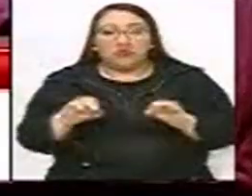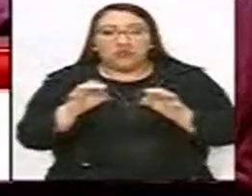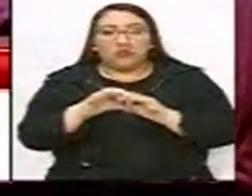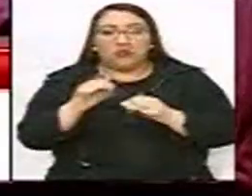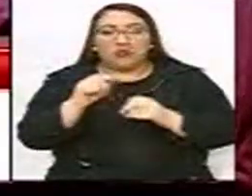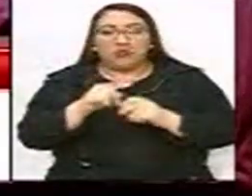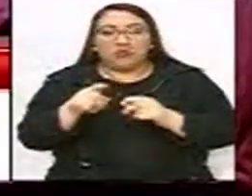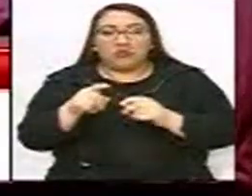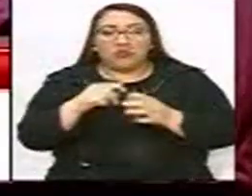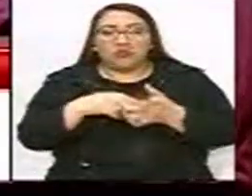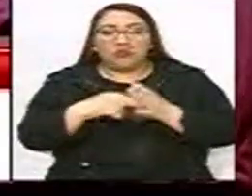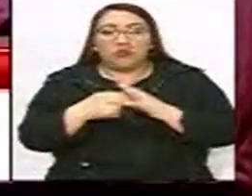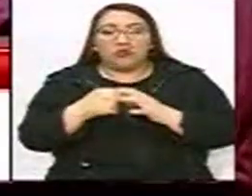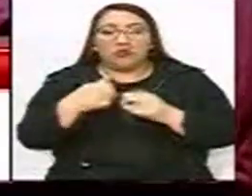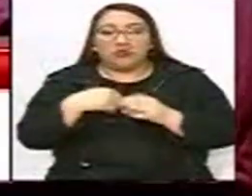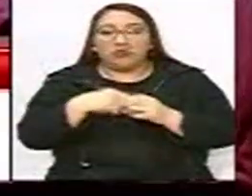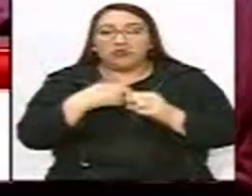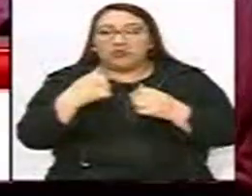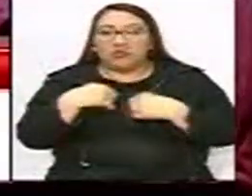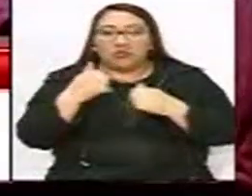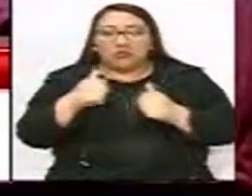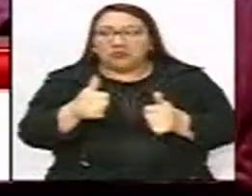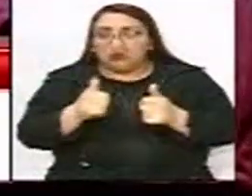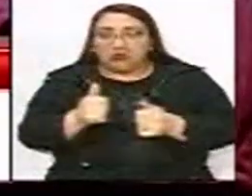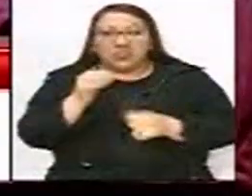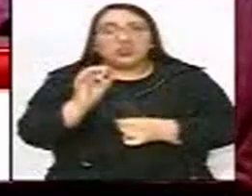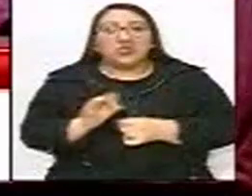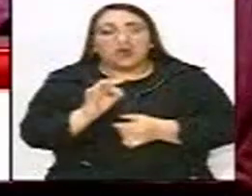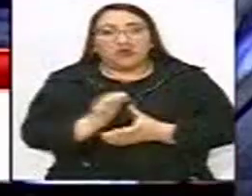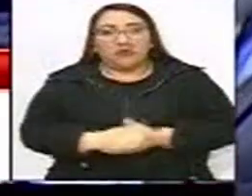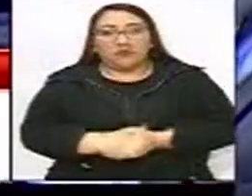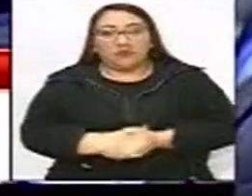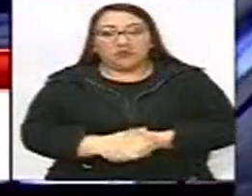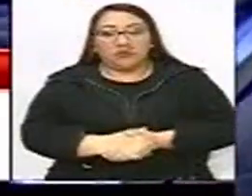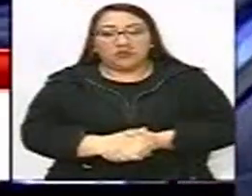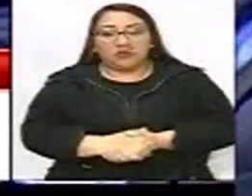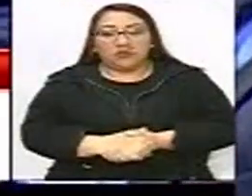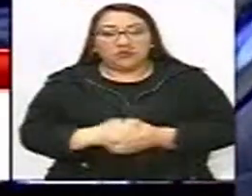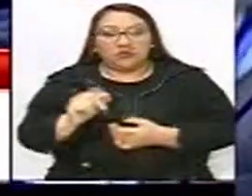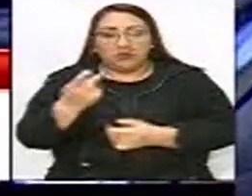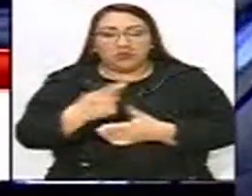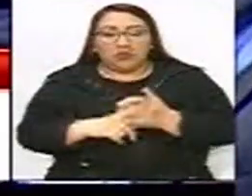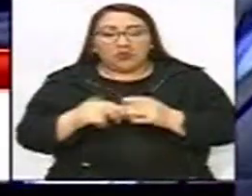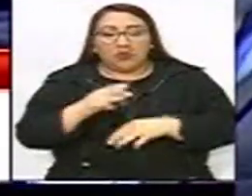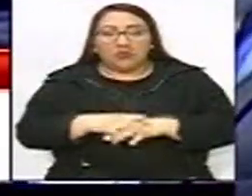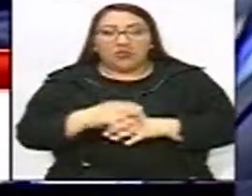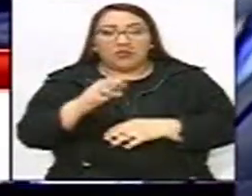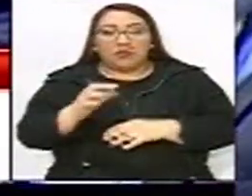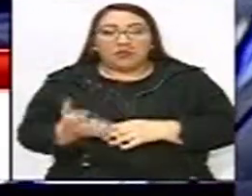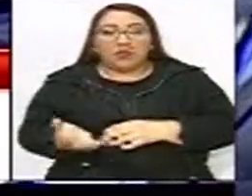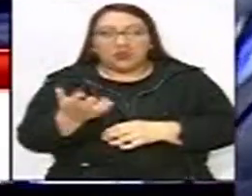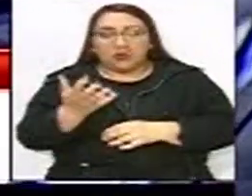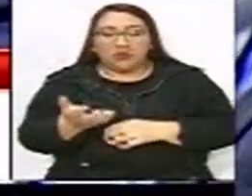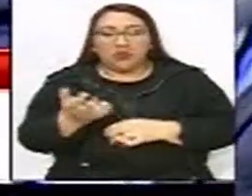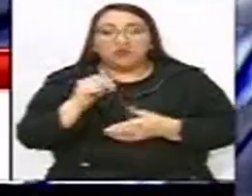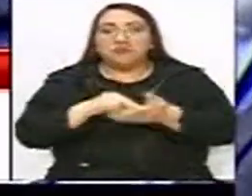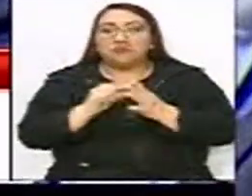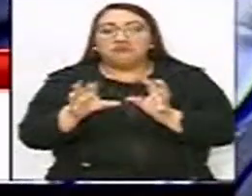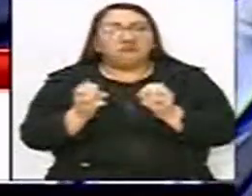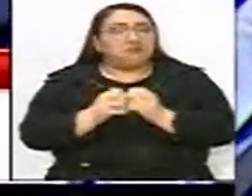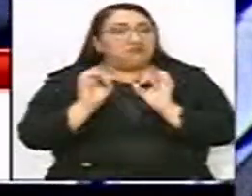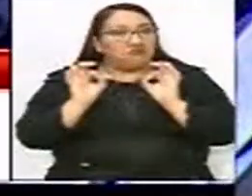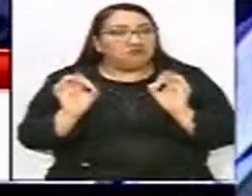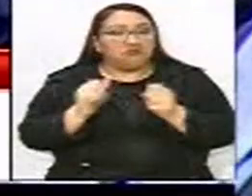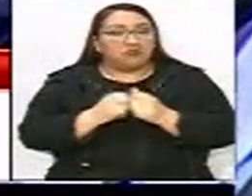que se sepa después cuáles son los problemas que al respecto existen. Dos es por el PEX, es decir, sobre